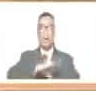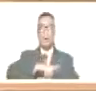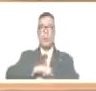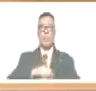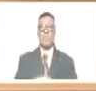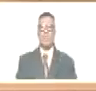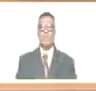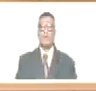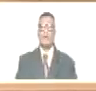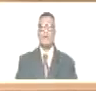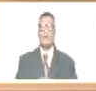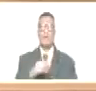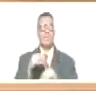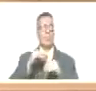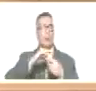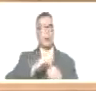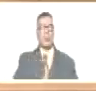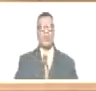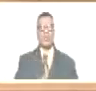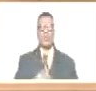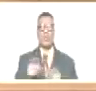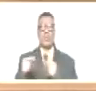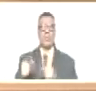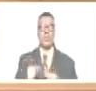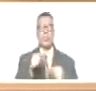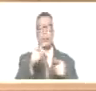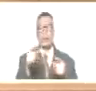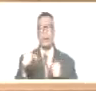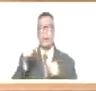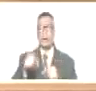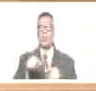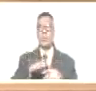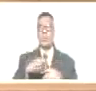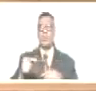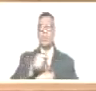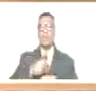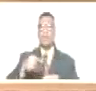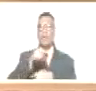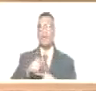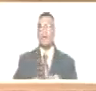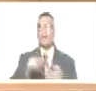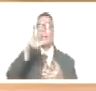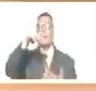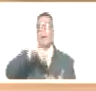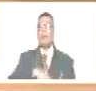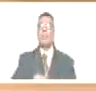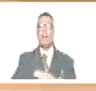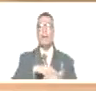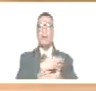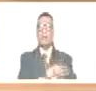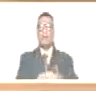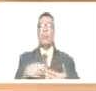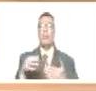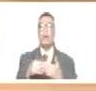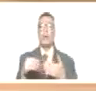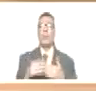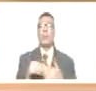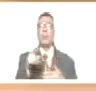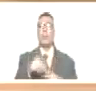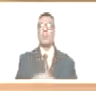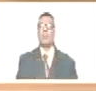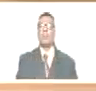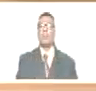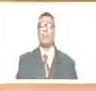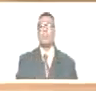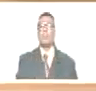socava dineros de la nación por un monto aproximado de 3.000 millones de dólares, bueno, eso